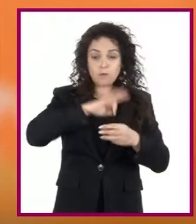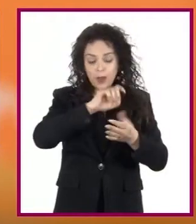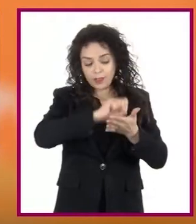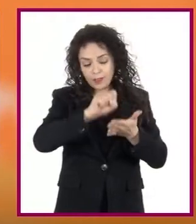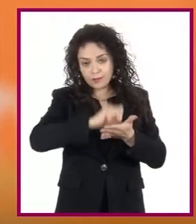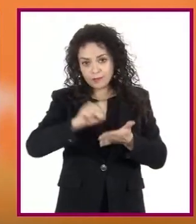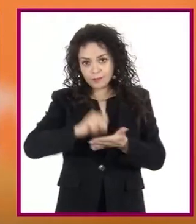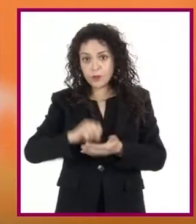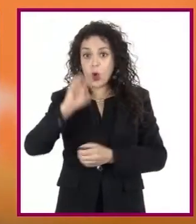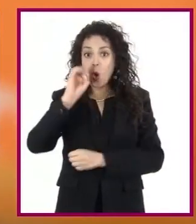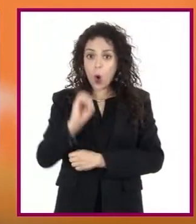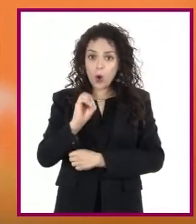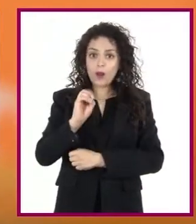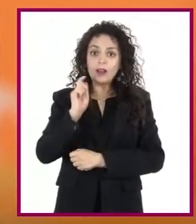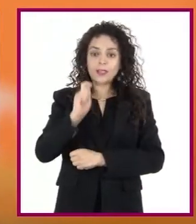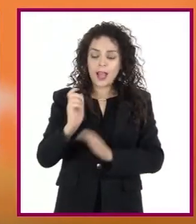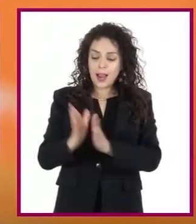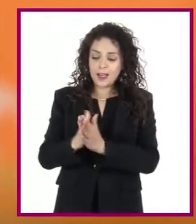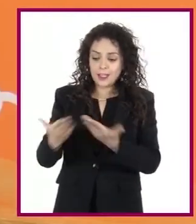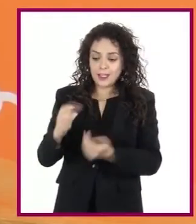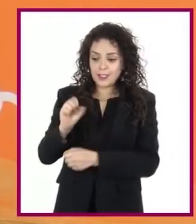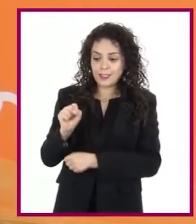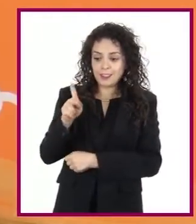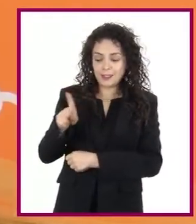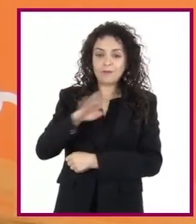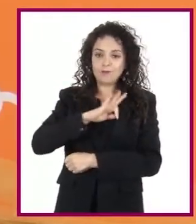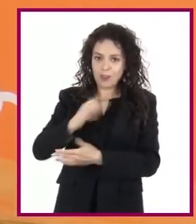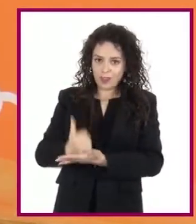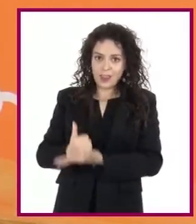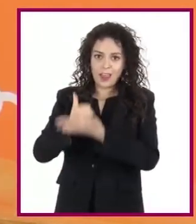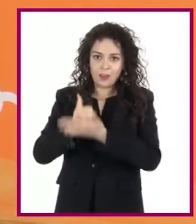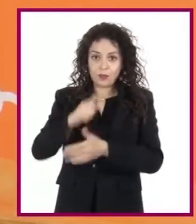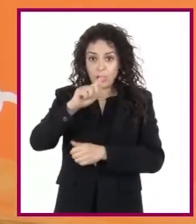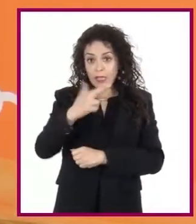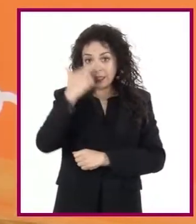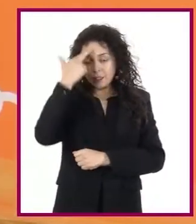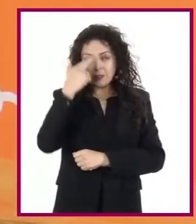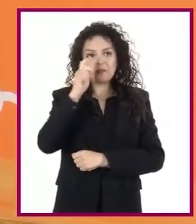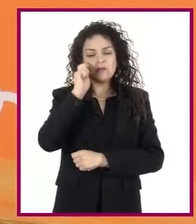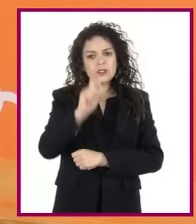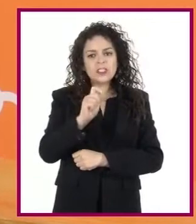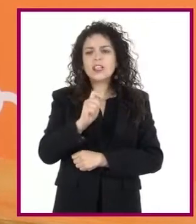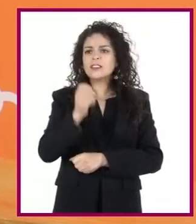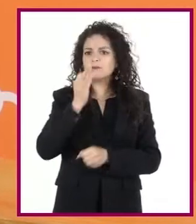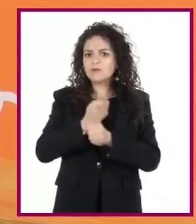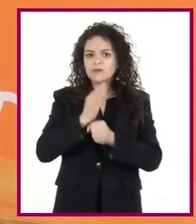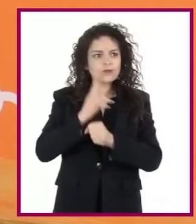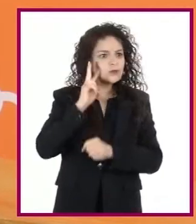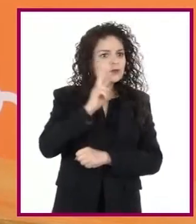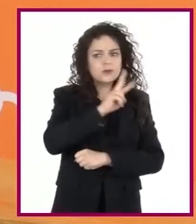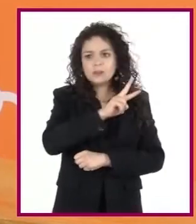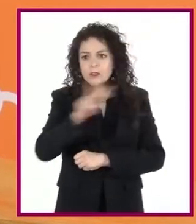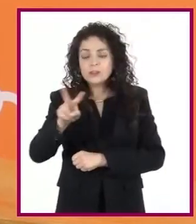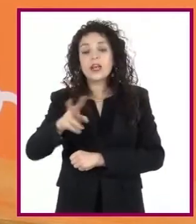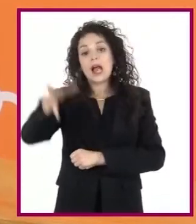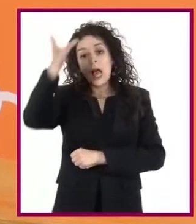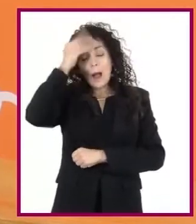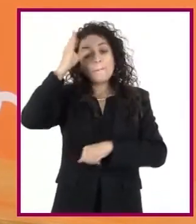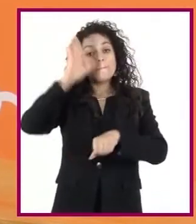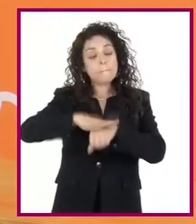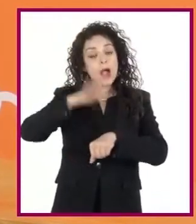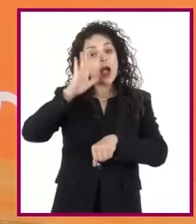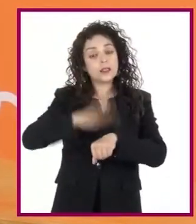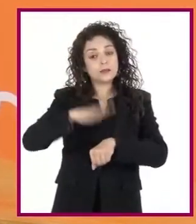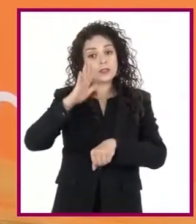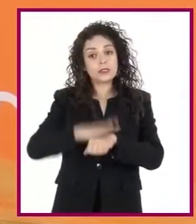puede servir tener a la mano su libro de texto. Recuerden que todo lo que vean es para reforzar su conocimiento, así que les recomiendo llevar